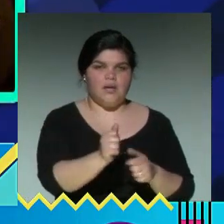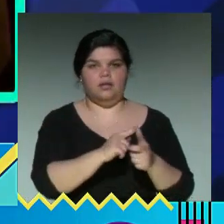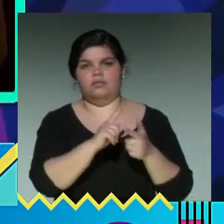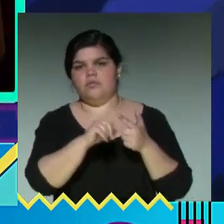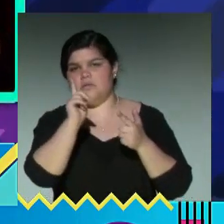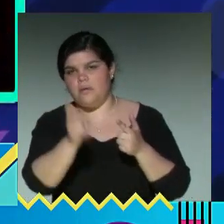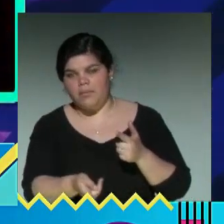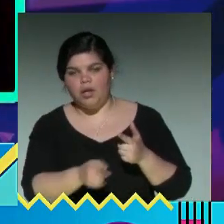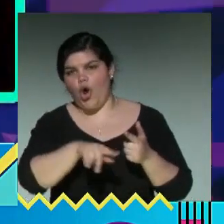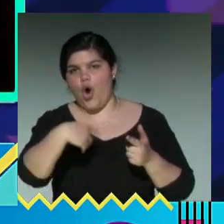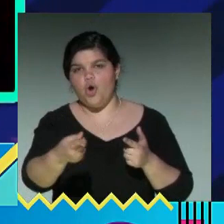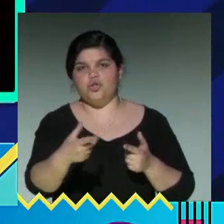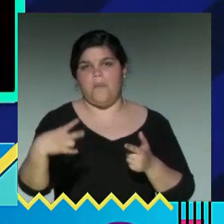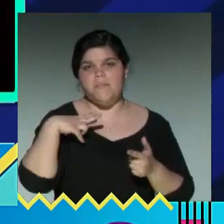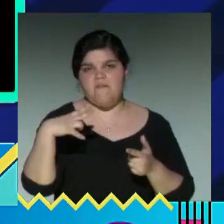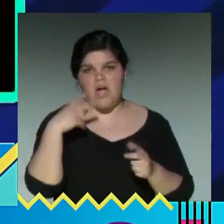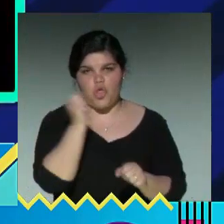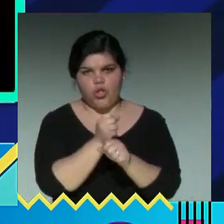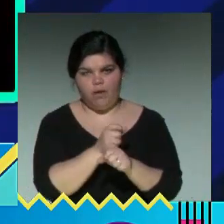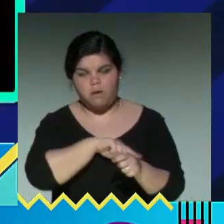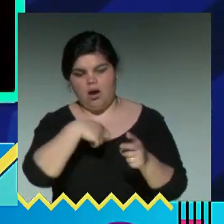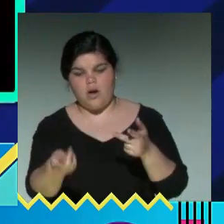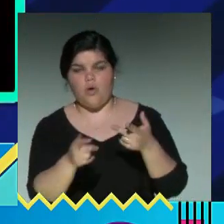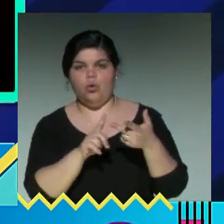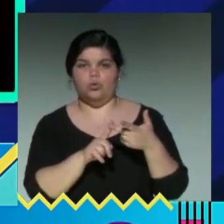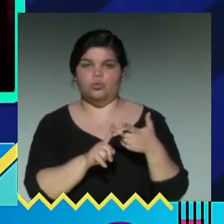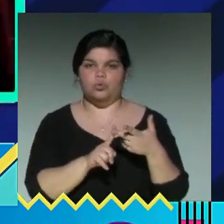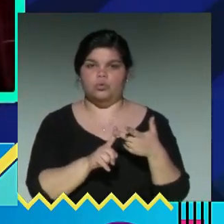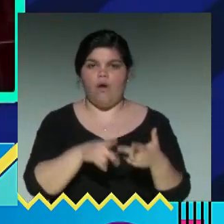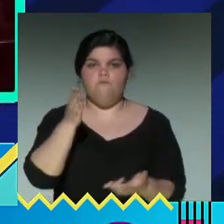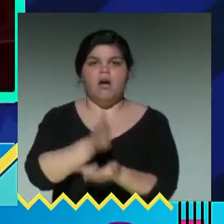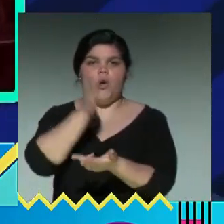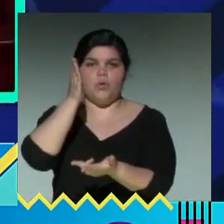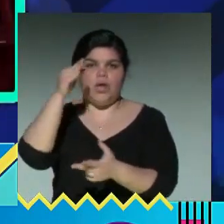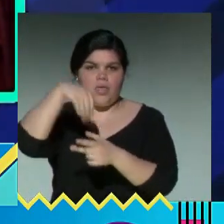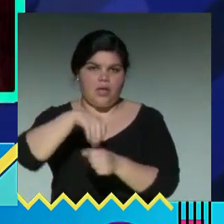actividad privada, extensionistas desde las facultades,